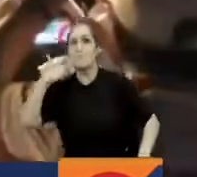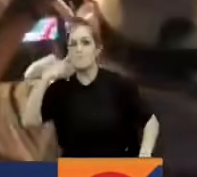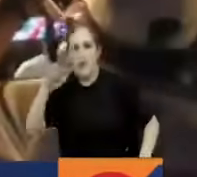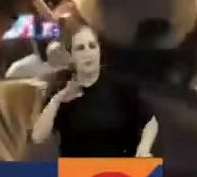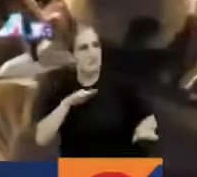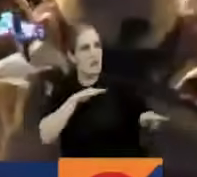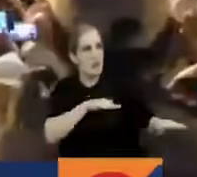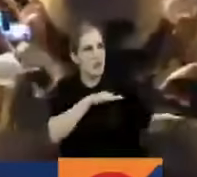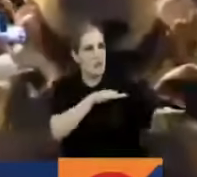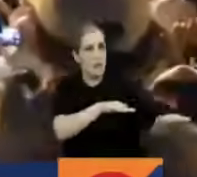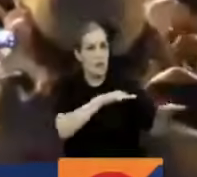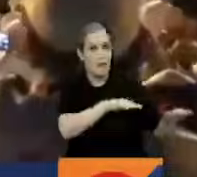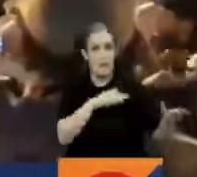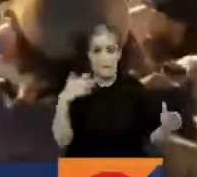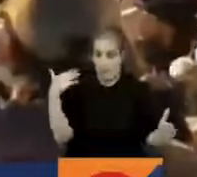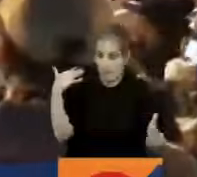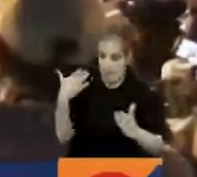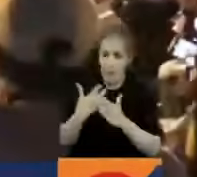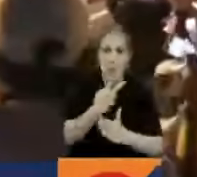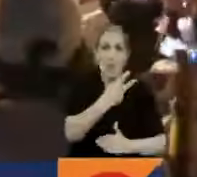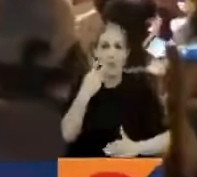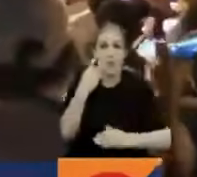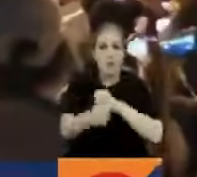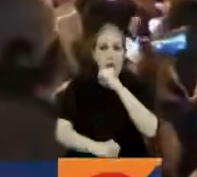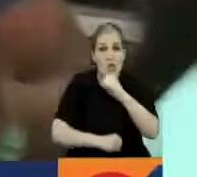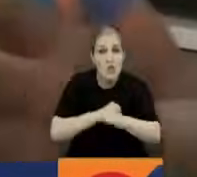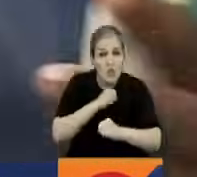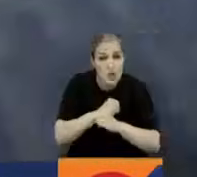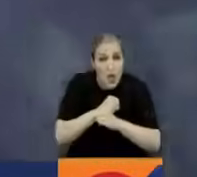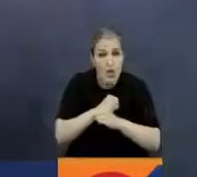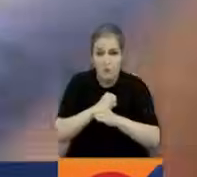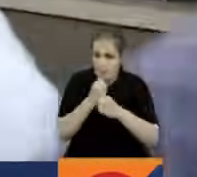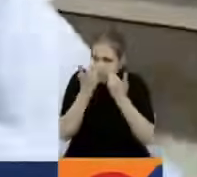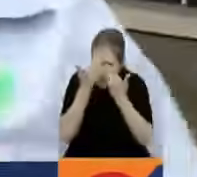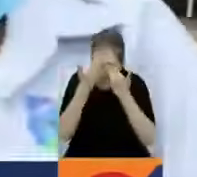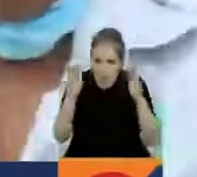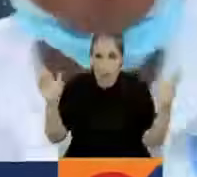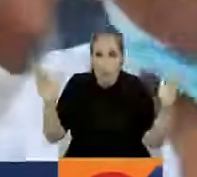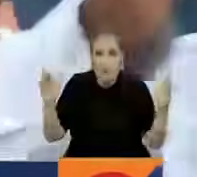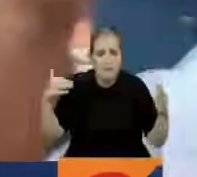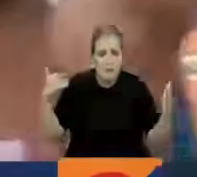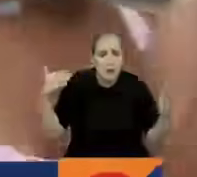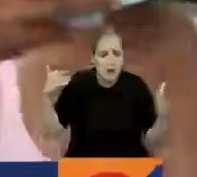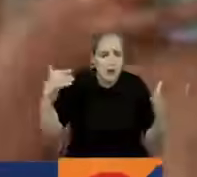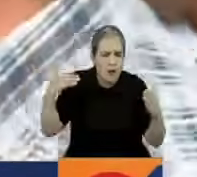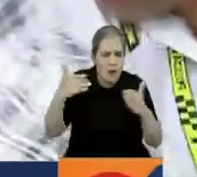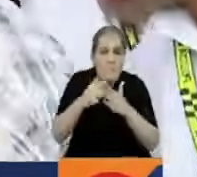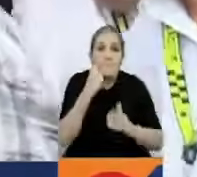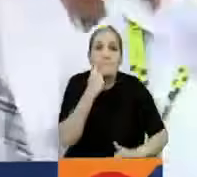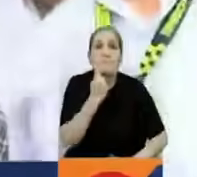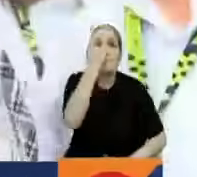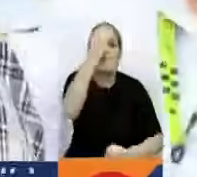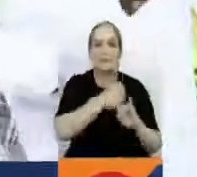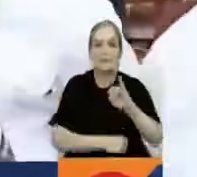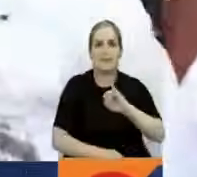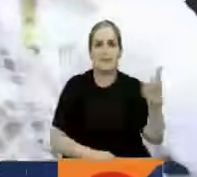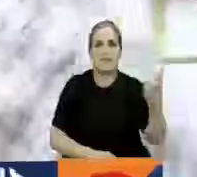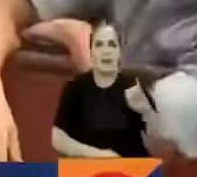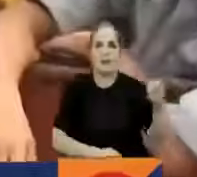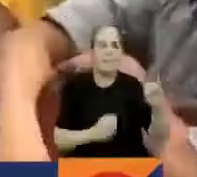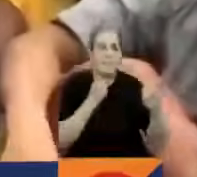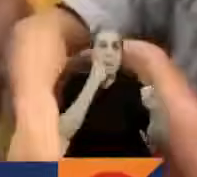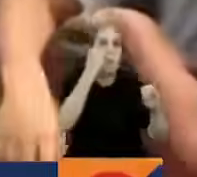de que después de más de 200 años de vida republicana, llegara por primera vez un gobierno de izquierda, un